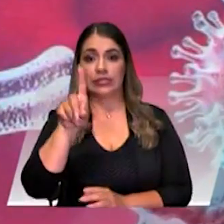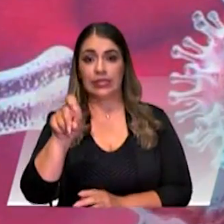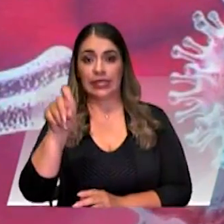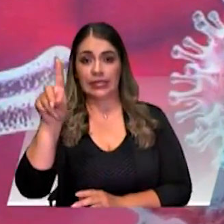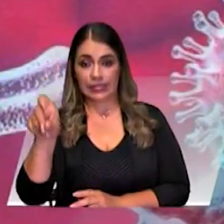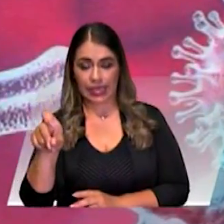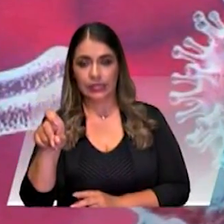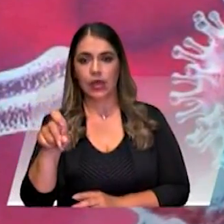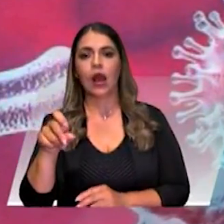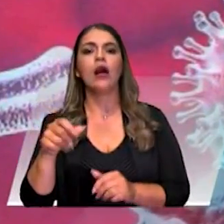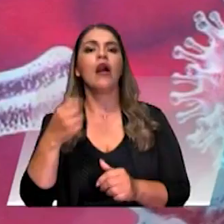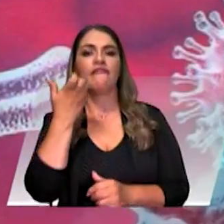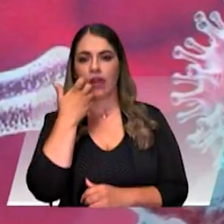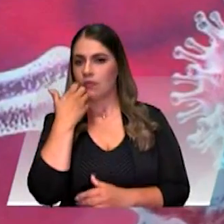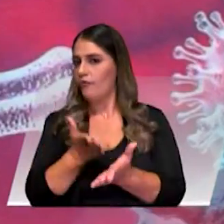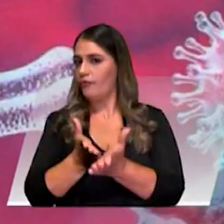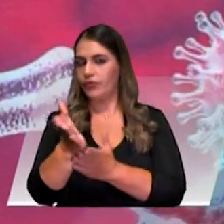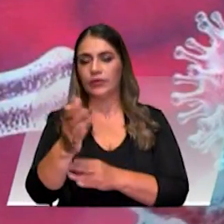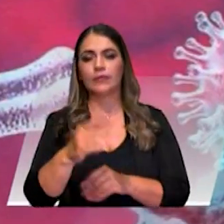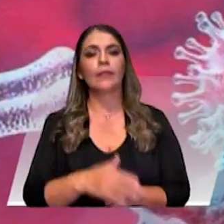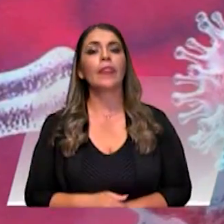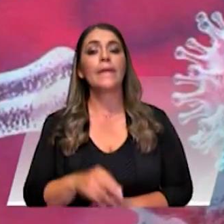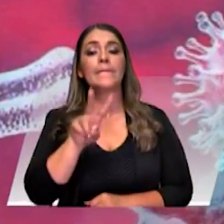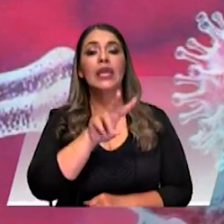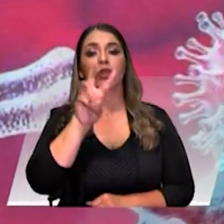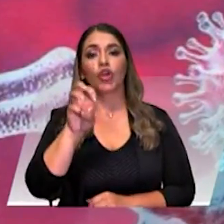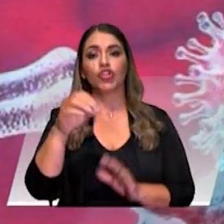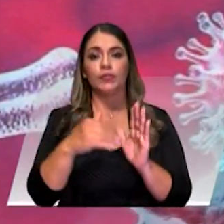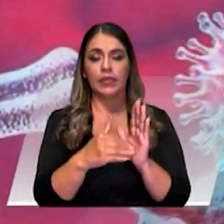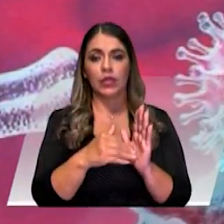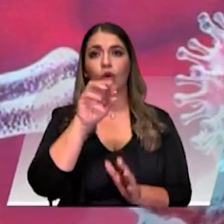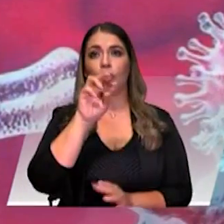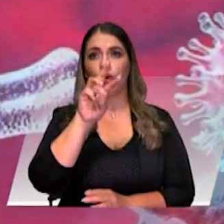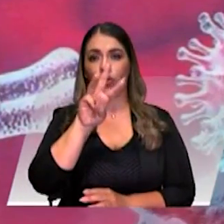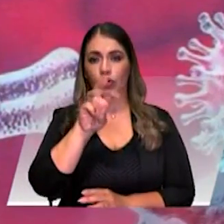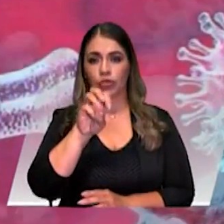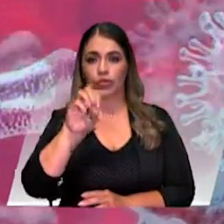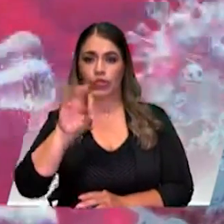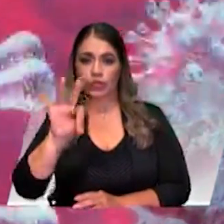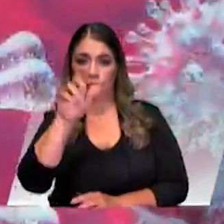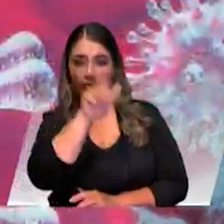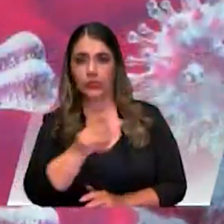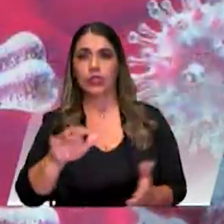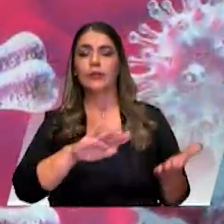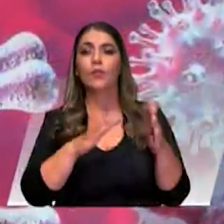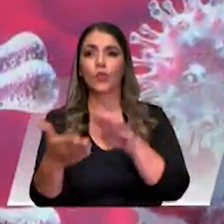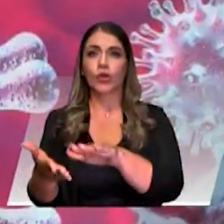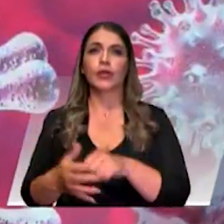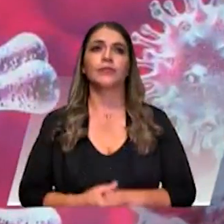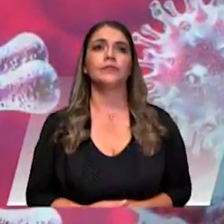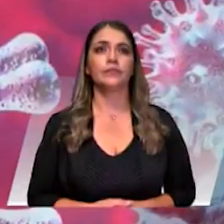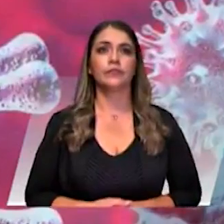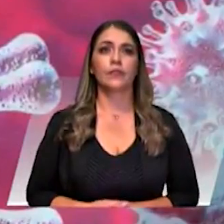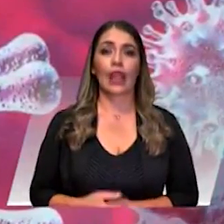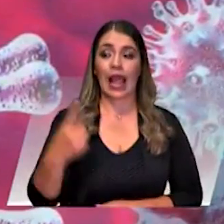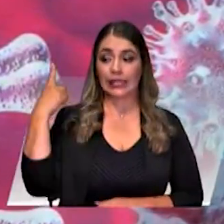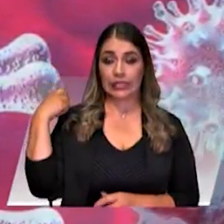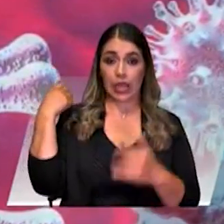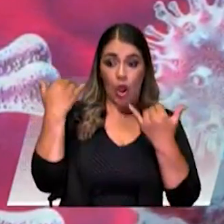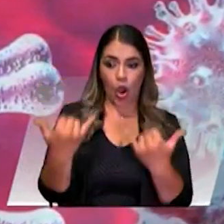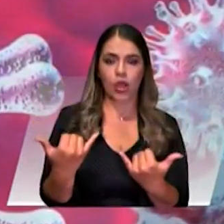73.966 casos siguen activos y 28.803 personas perdieron la vida. En las últimas 24 horas en